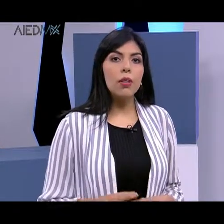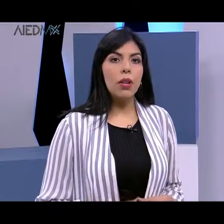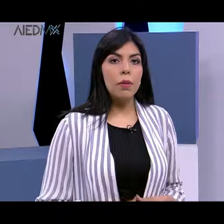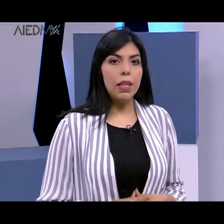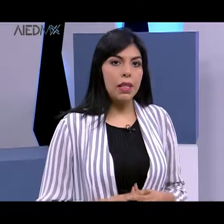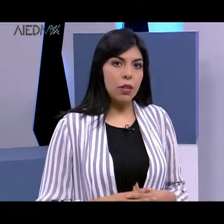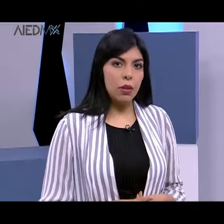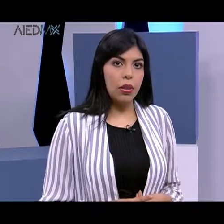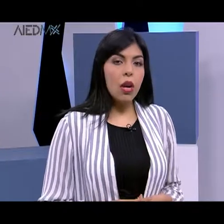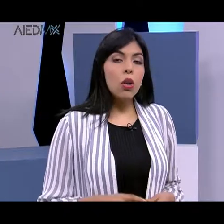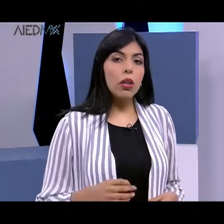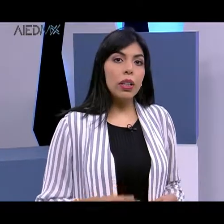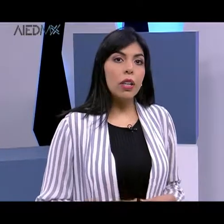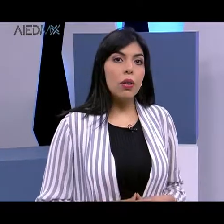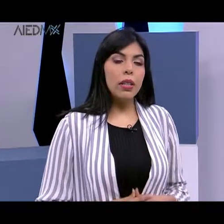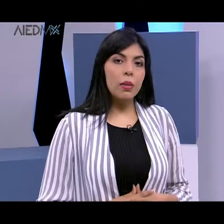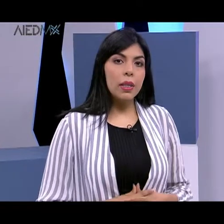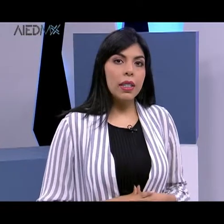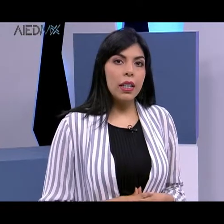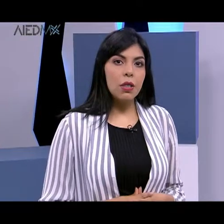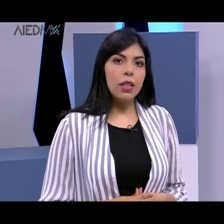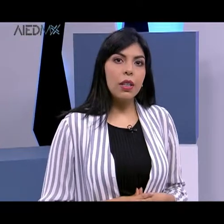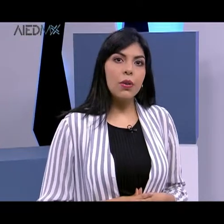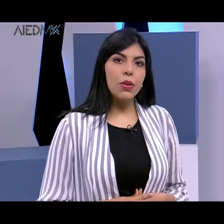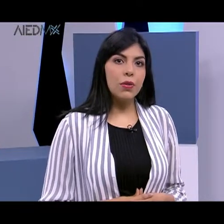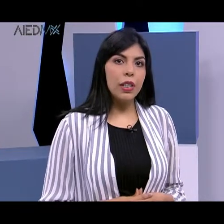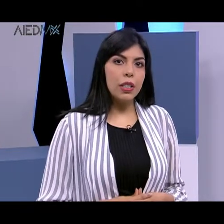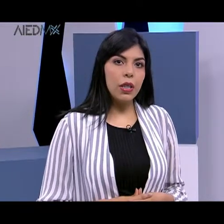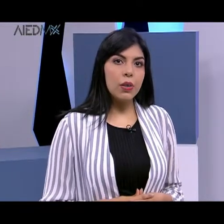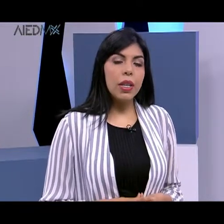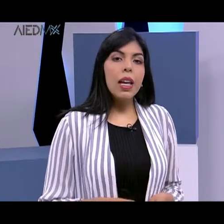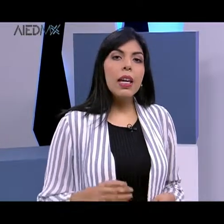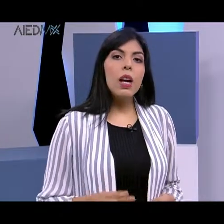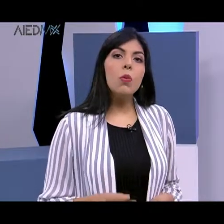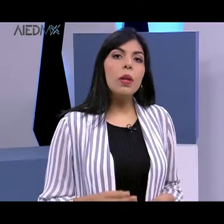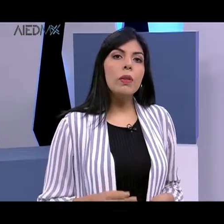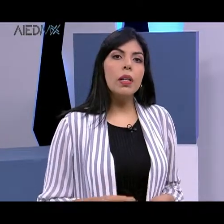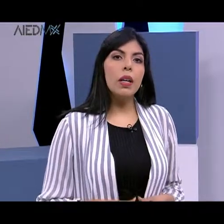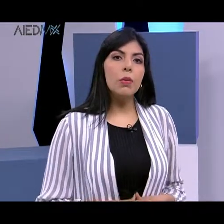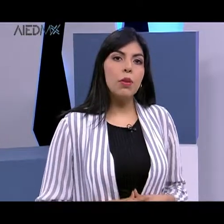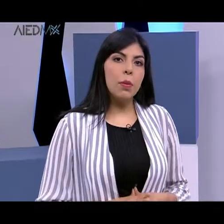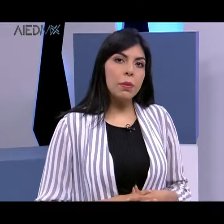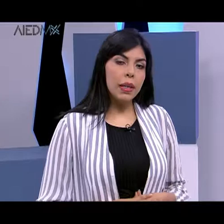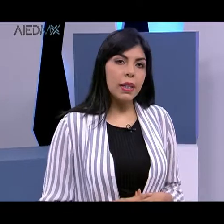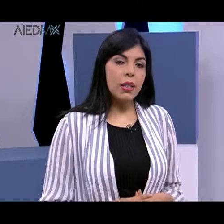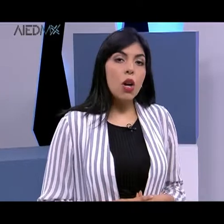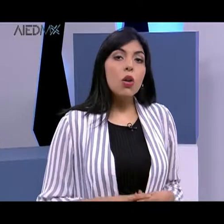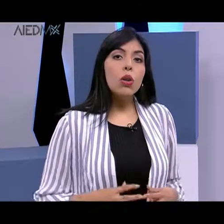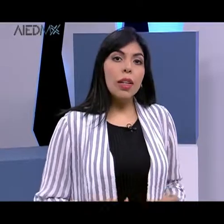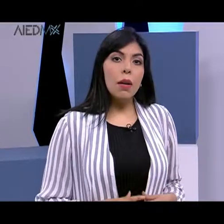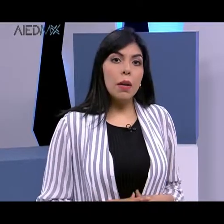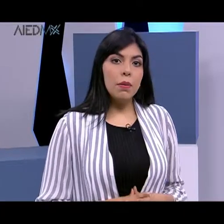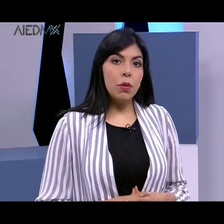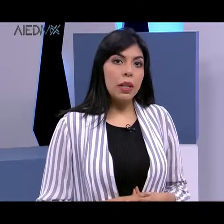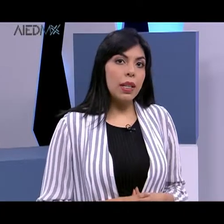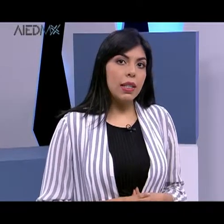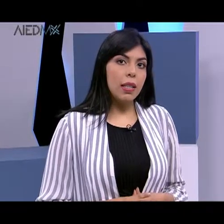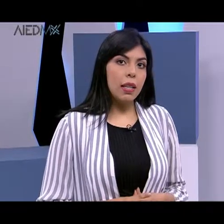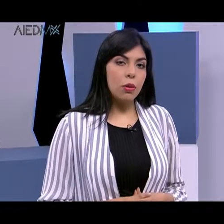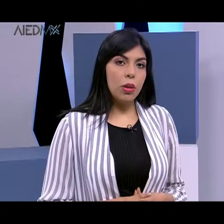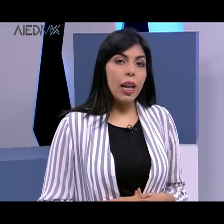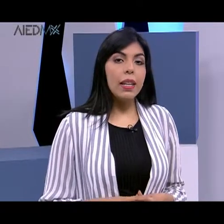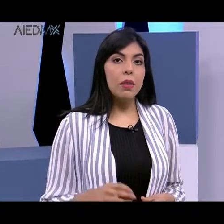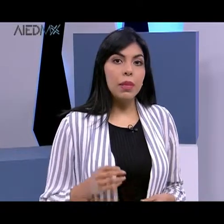Yoloxochitl Azcorra Villaseñor, coordinadora de Administración de Negocios Financieros en la UVM Campus Lomas Verdes, con quien hablamos sobre